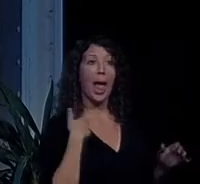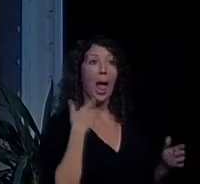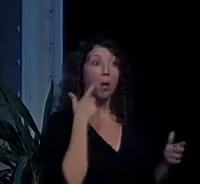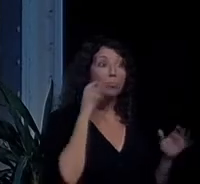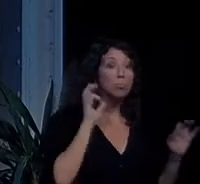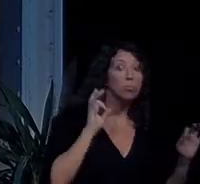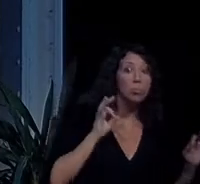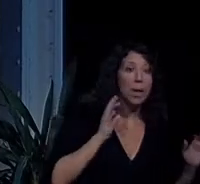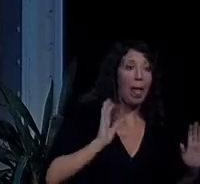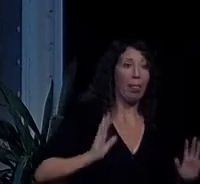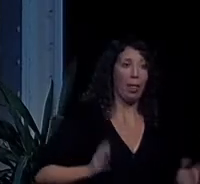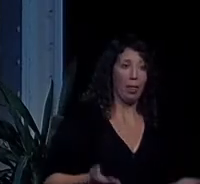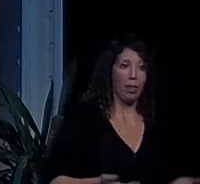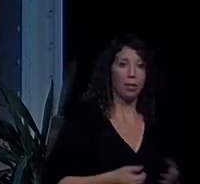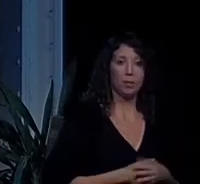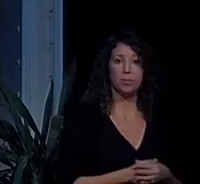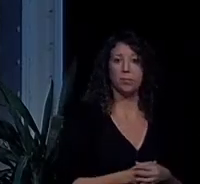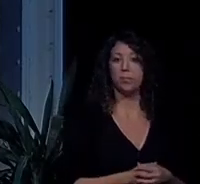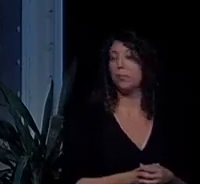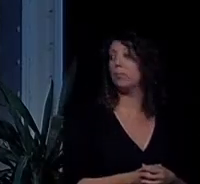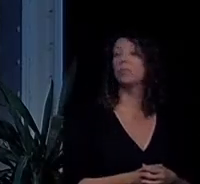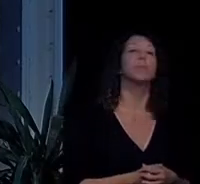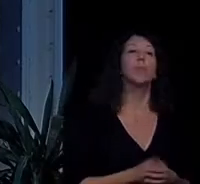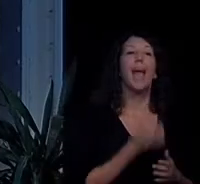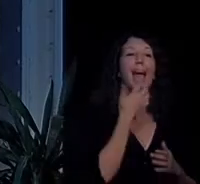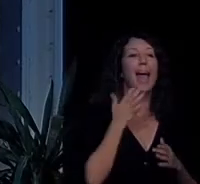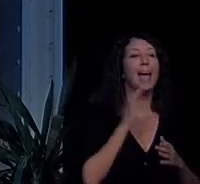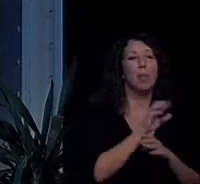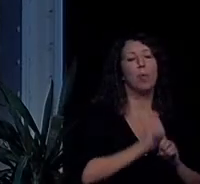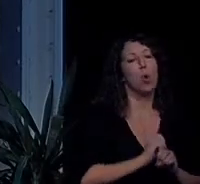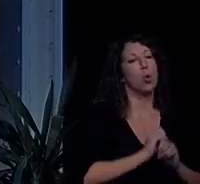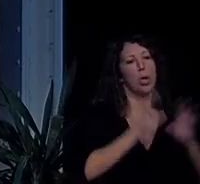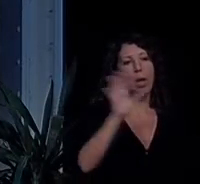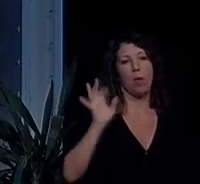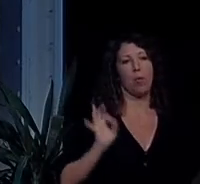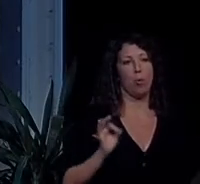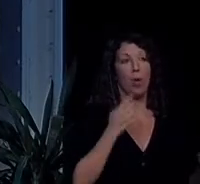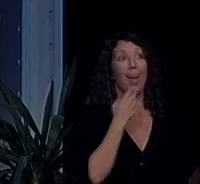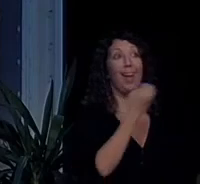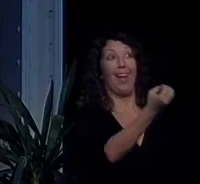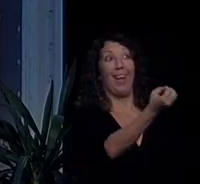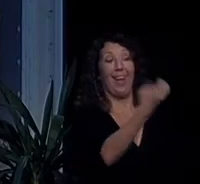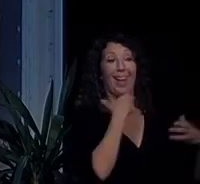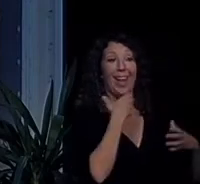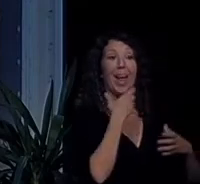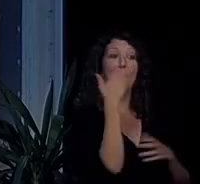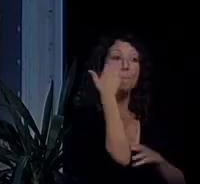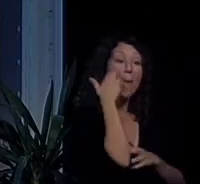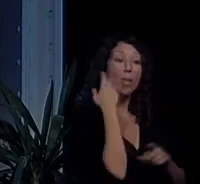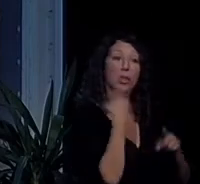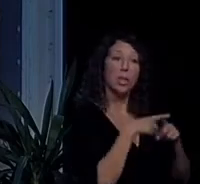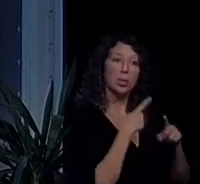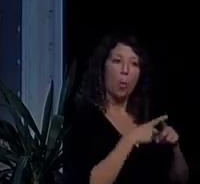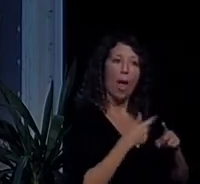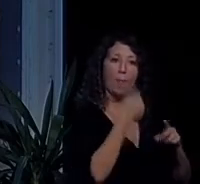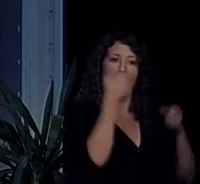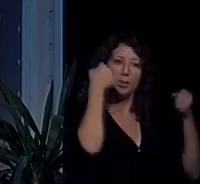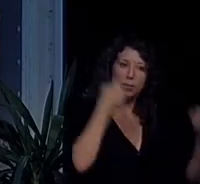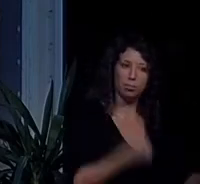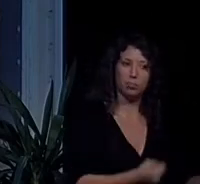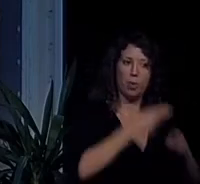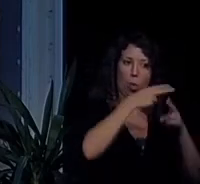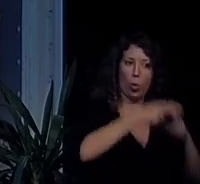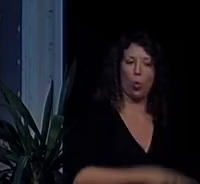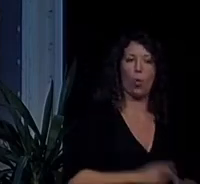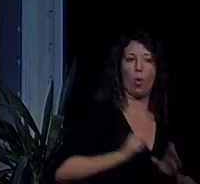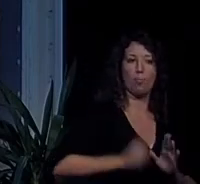alerta. Este es un ejemplo claro de reforzamiento de disciplina del terror sexual, ¿no? Porque no se está poniendo en foco en